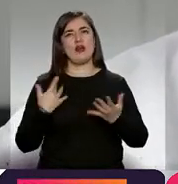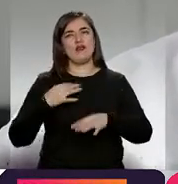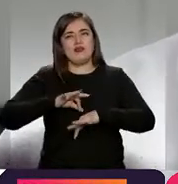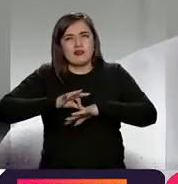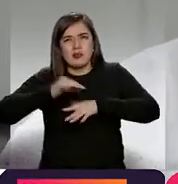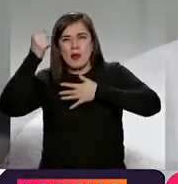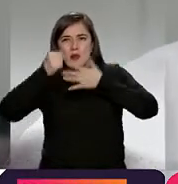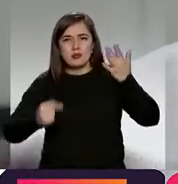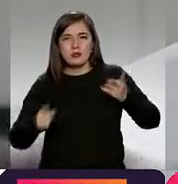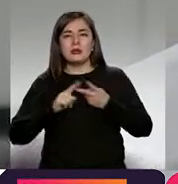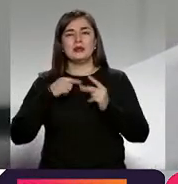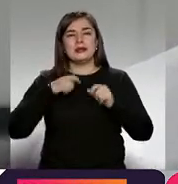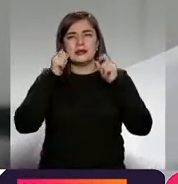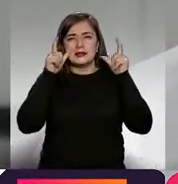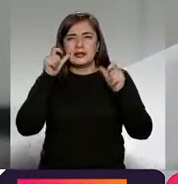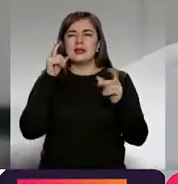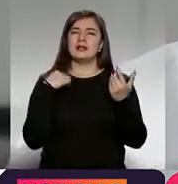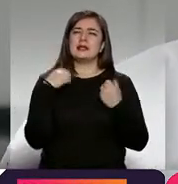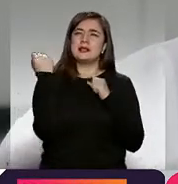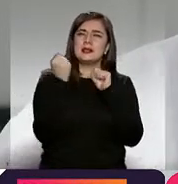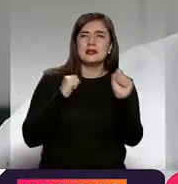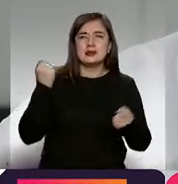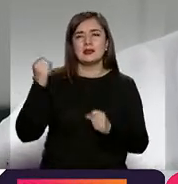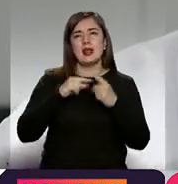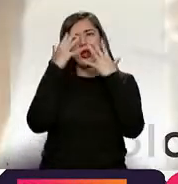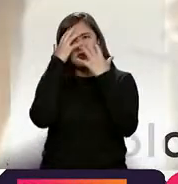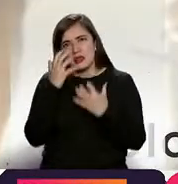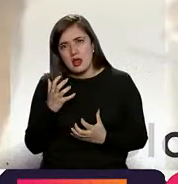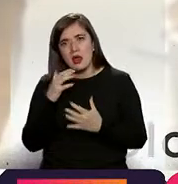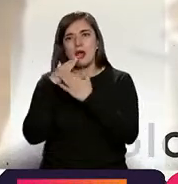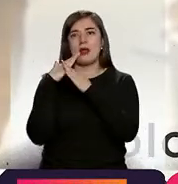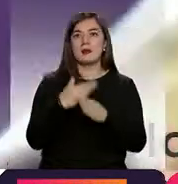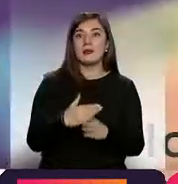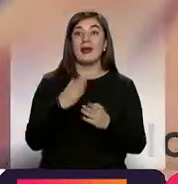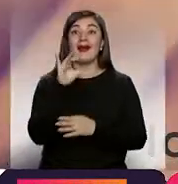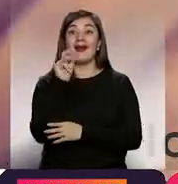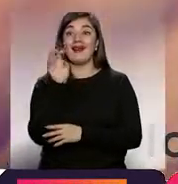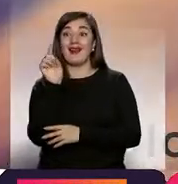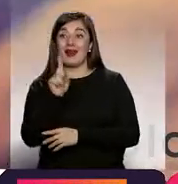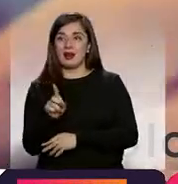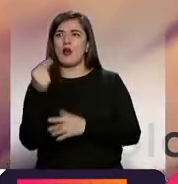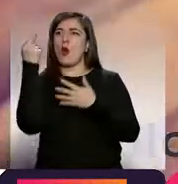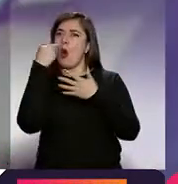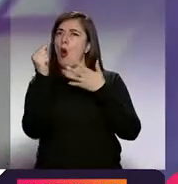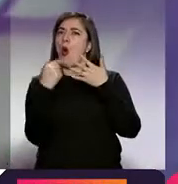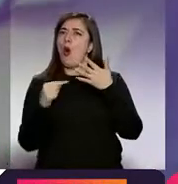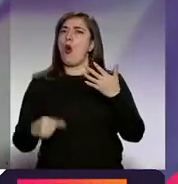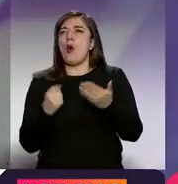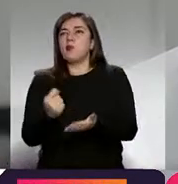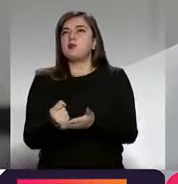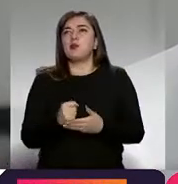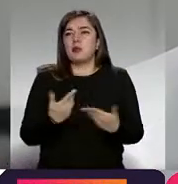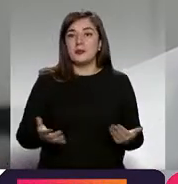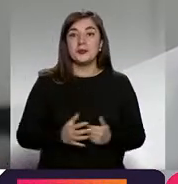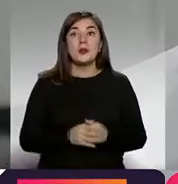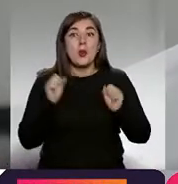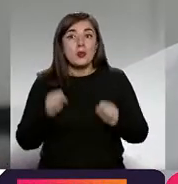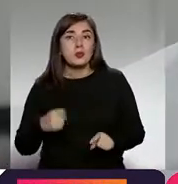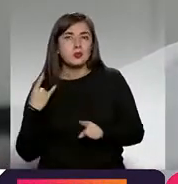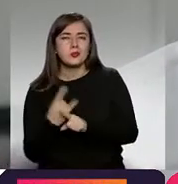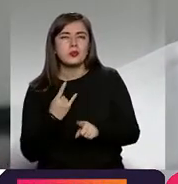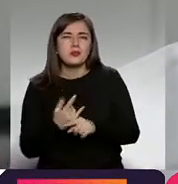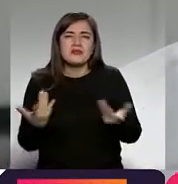neuropático, insomnio, ansiedad, antidepresión. El cannabis tiene otras opciones. Se pueden